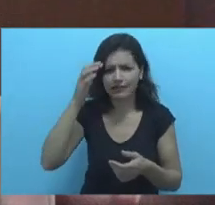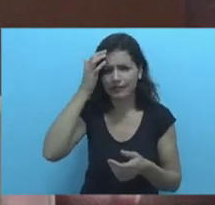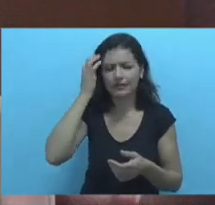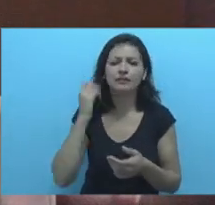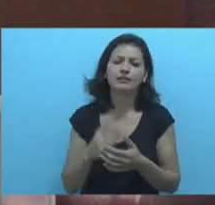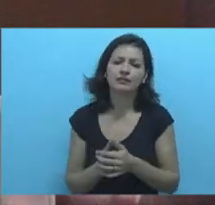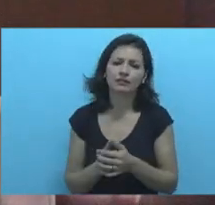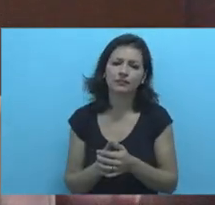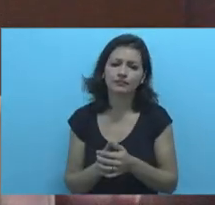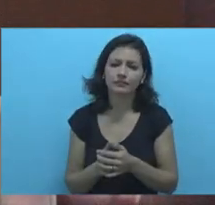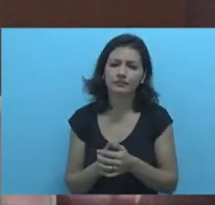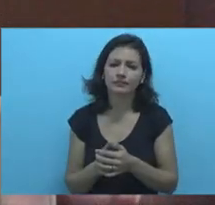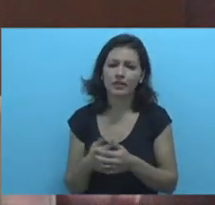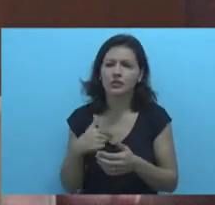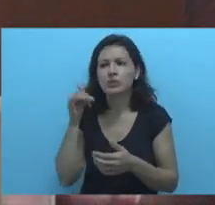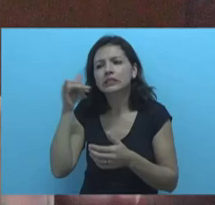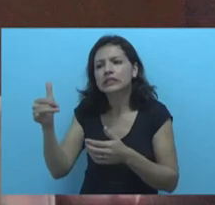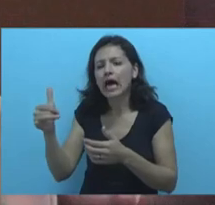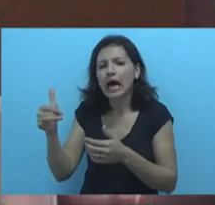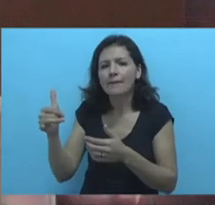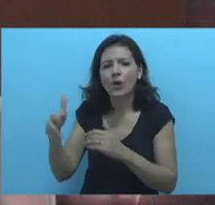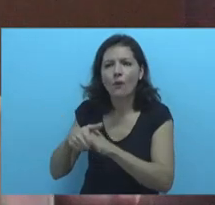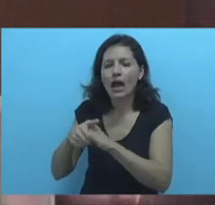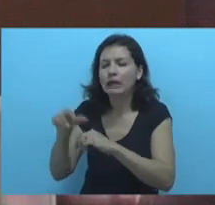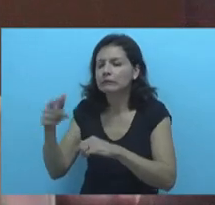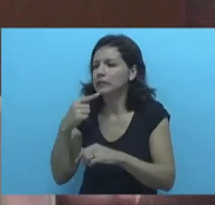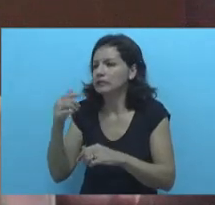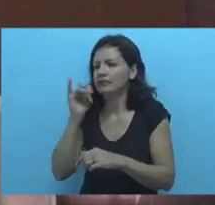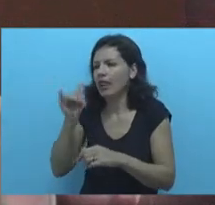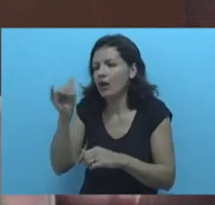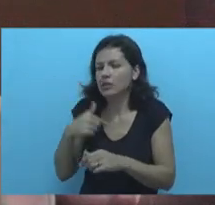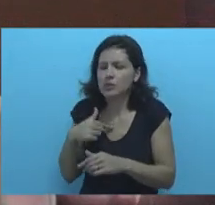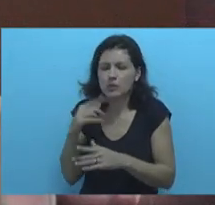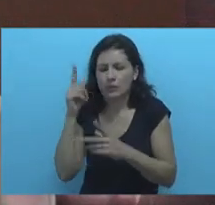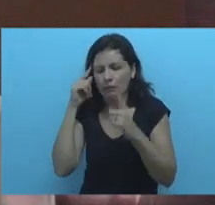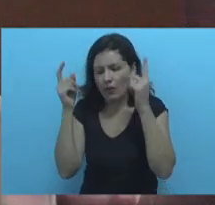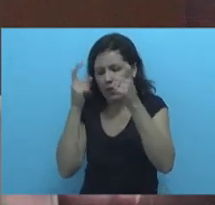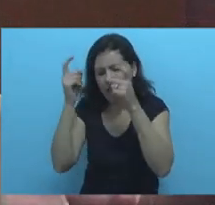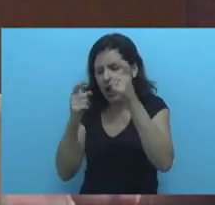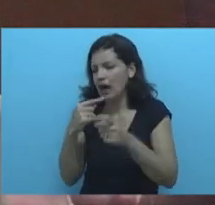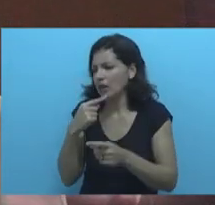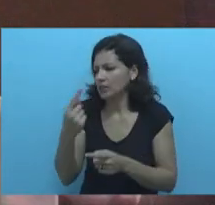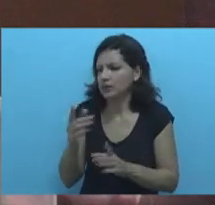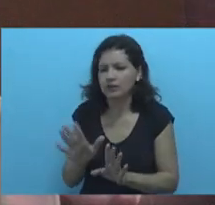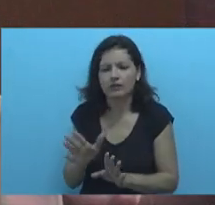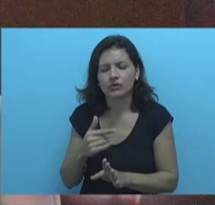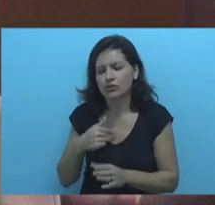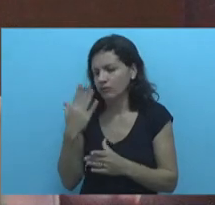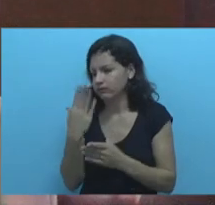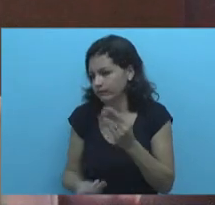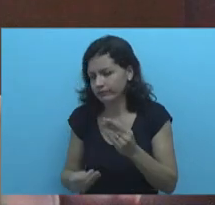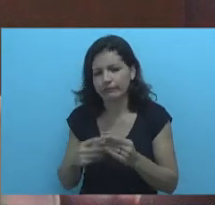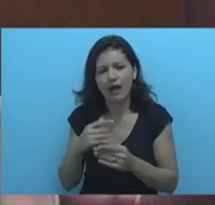Pablo, háblalo a Miguel. No, le digo, me va a matar. Yo la verdad que no tengo, porque no lo conocí, lo habrá visto en algún acto alguna vez.